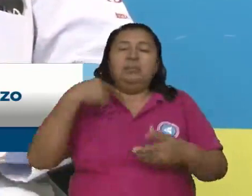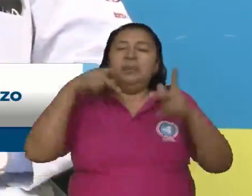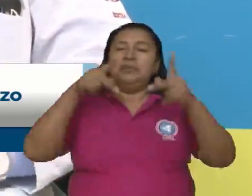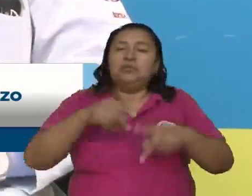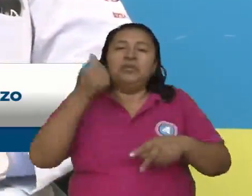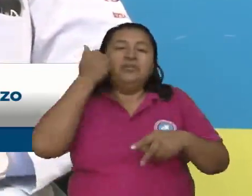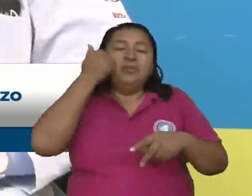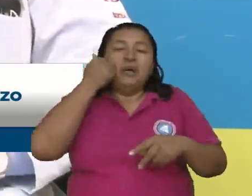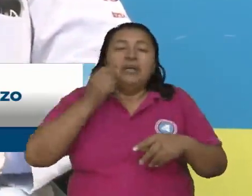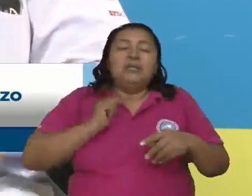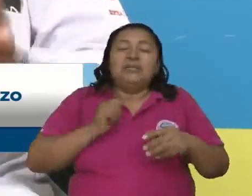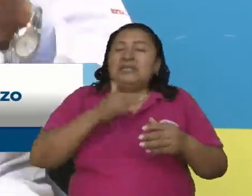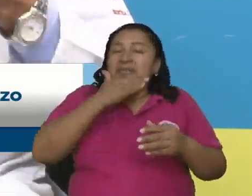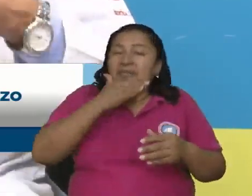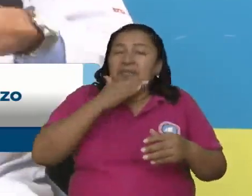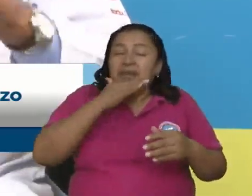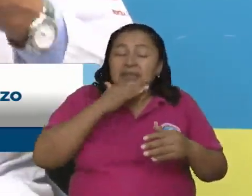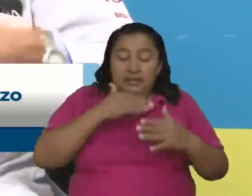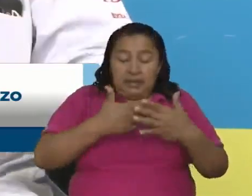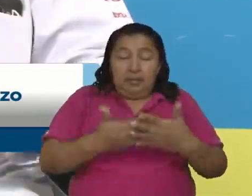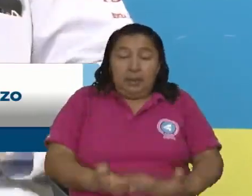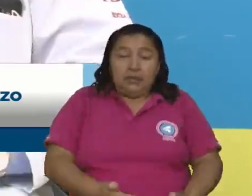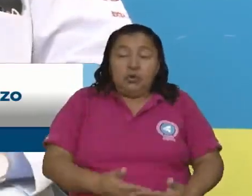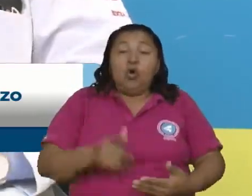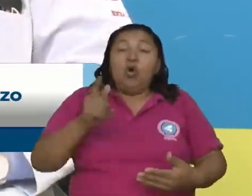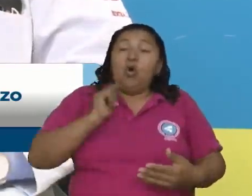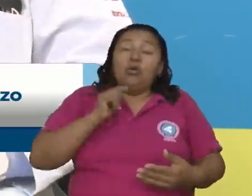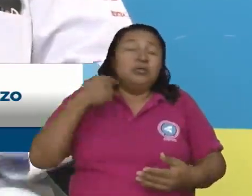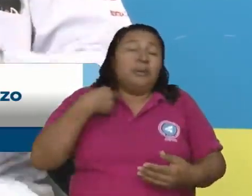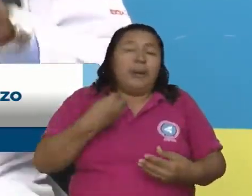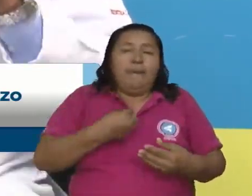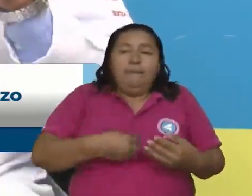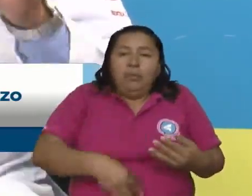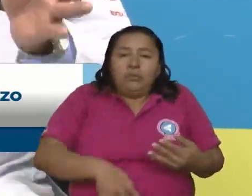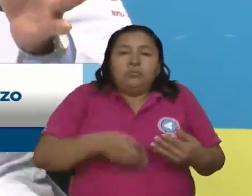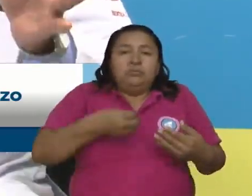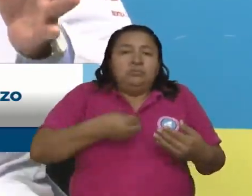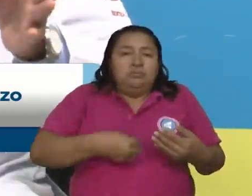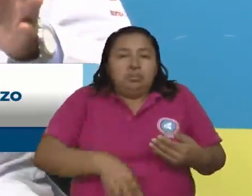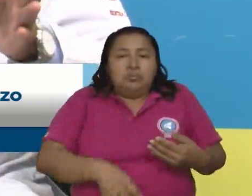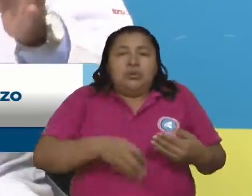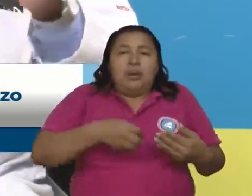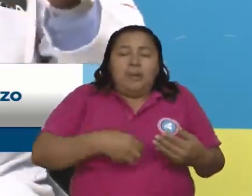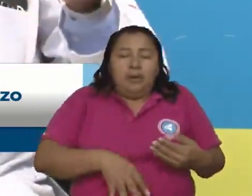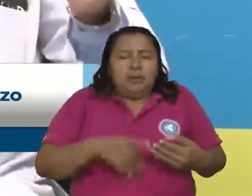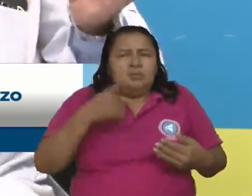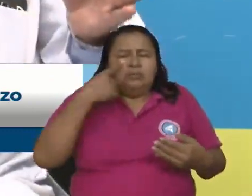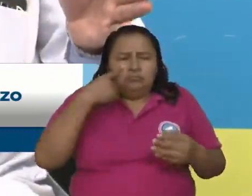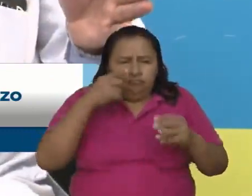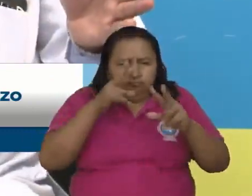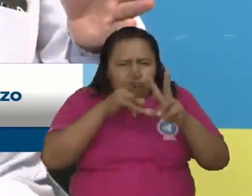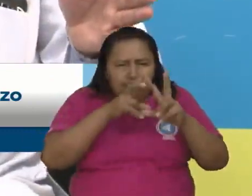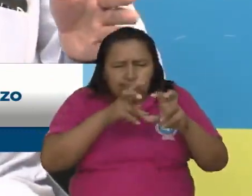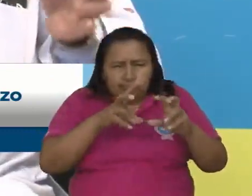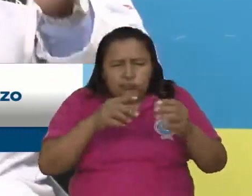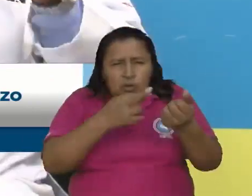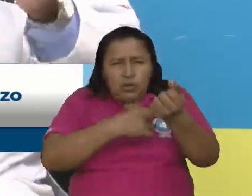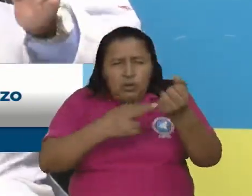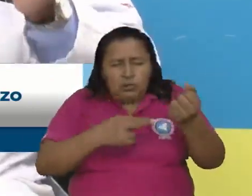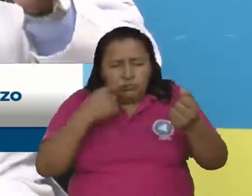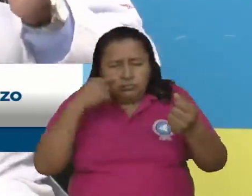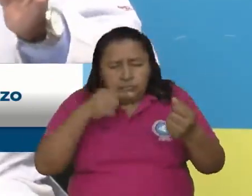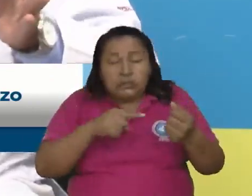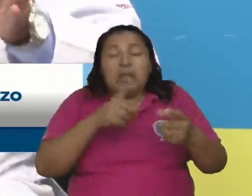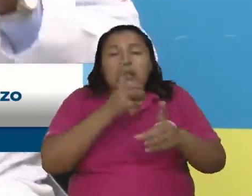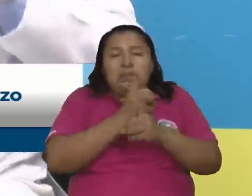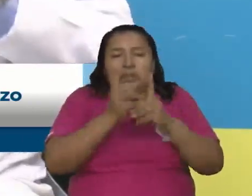les ha costado salir embarazada o tienen abortos constantes. Entonces, esas se estudian y se les diagnostica síndrome antifosfolípido. Deben